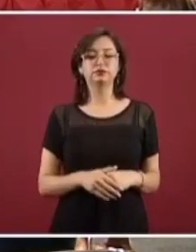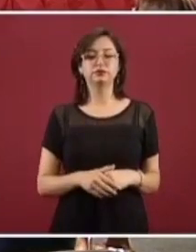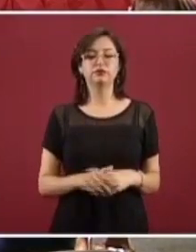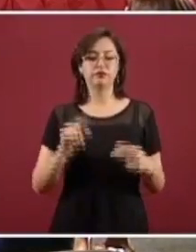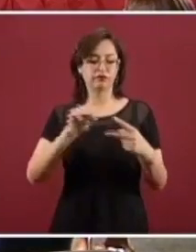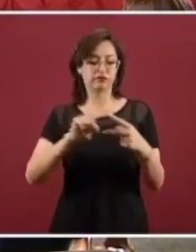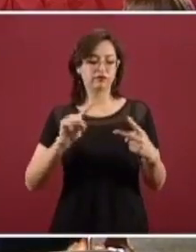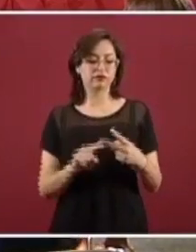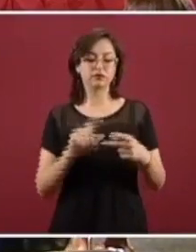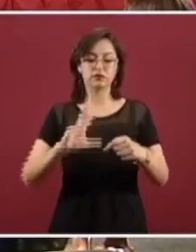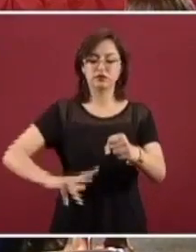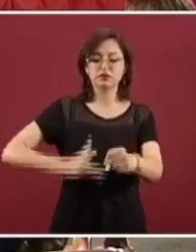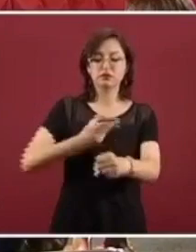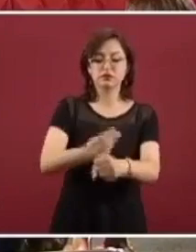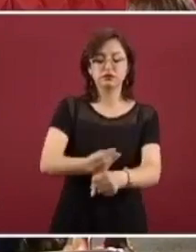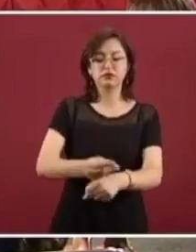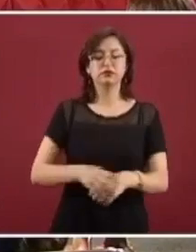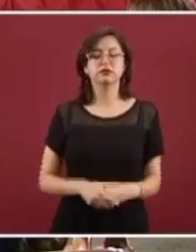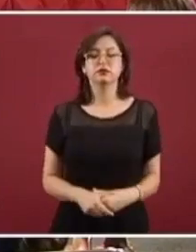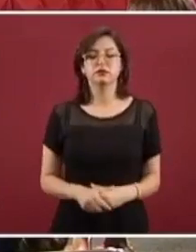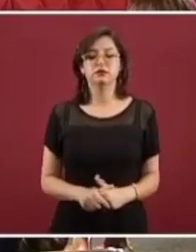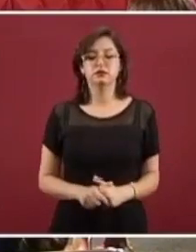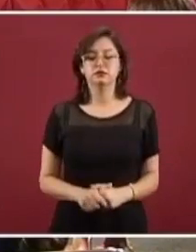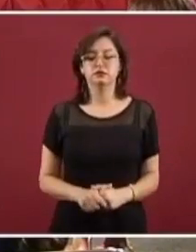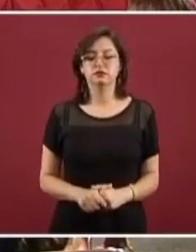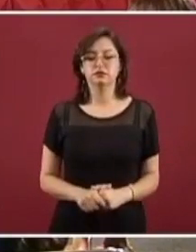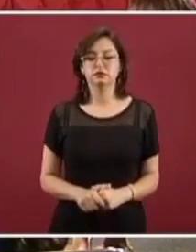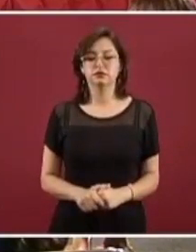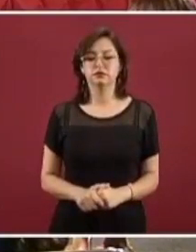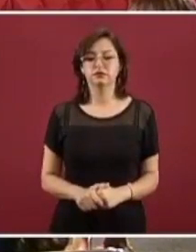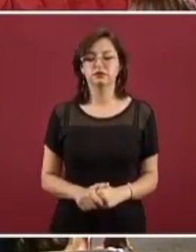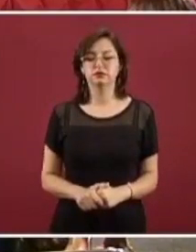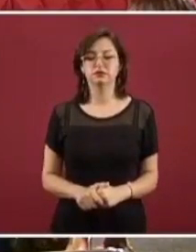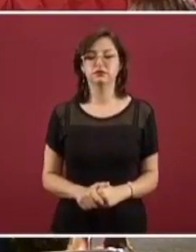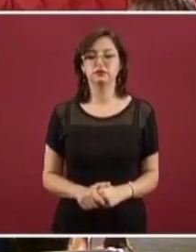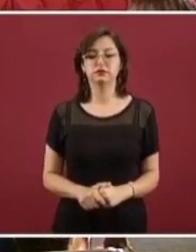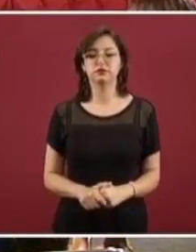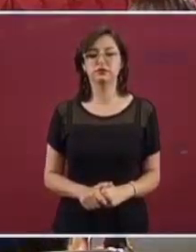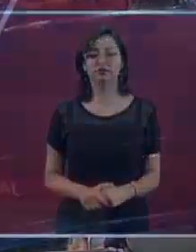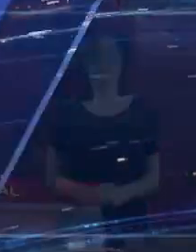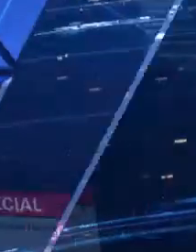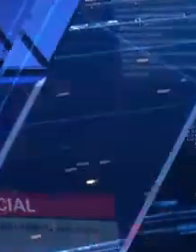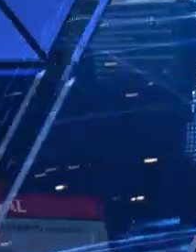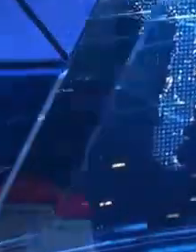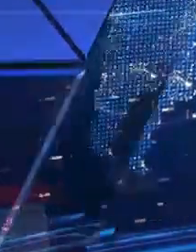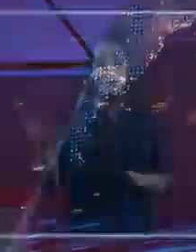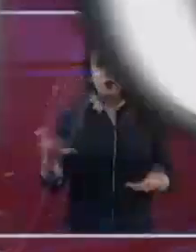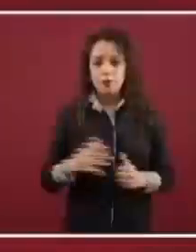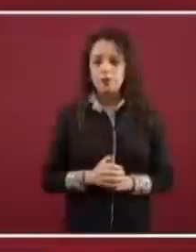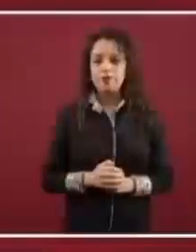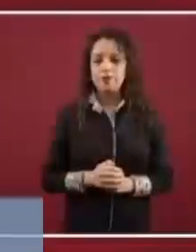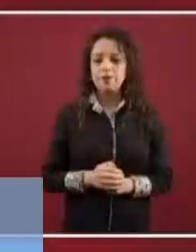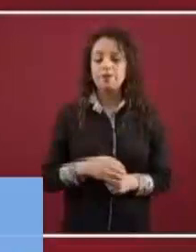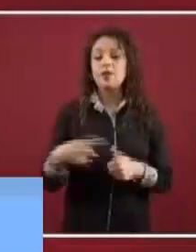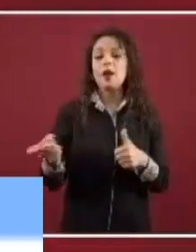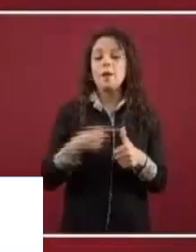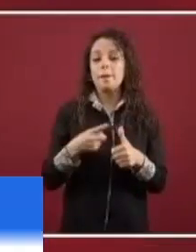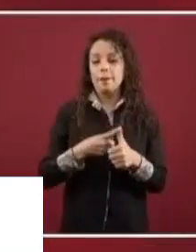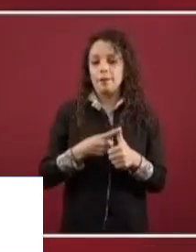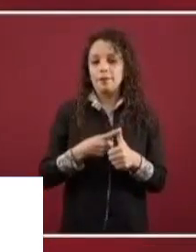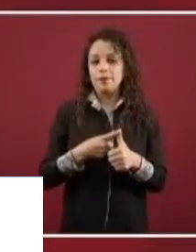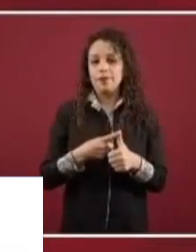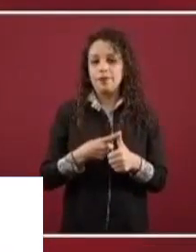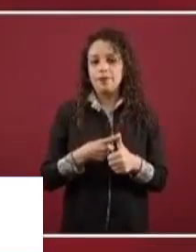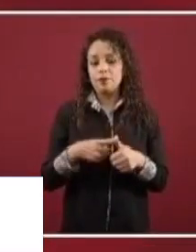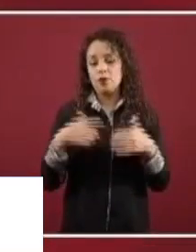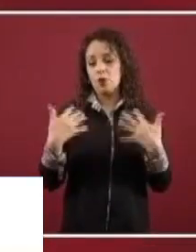emite una declaratoria de emergencia en nuestro país a partir de la contingencia por el COVID-19. Se declara como